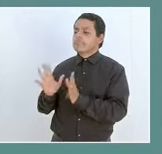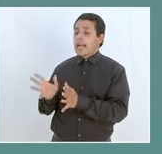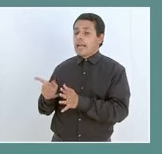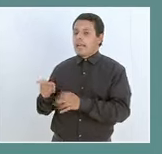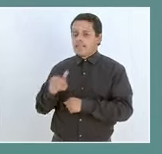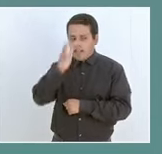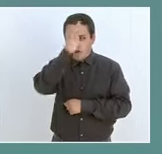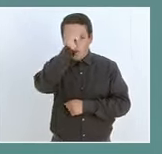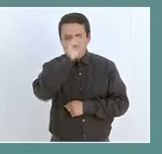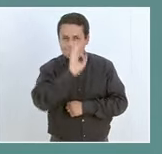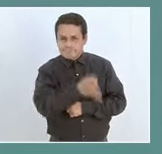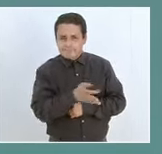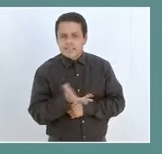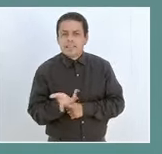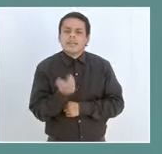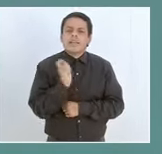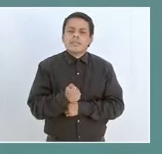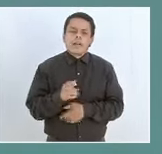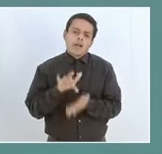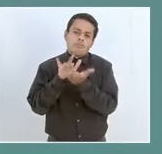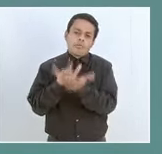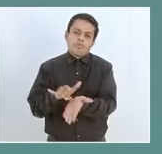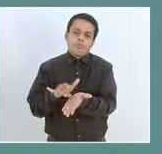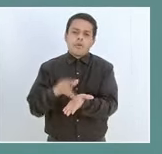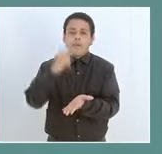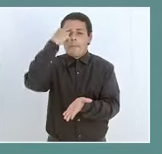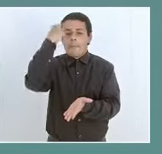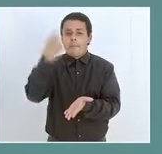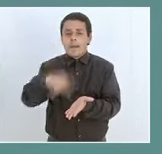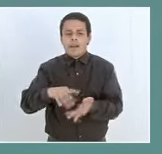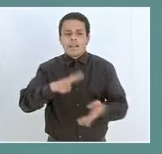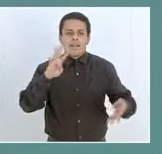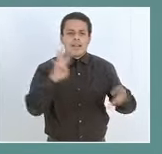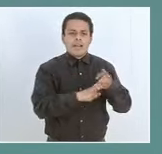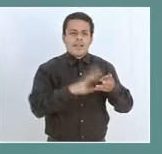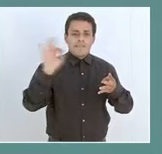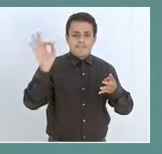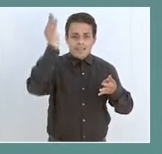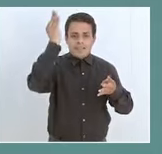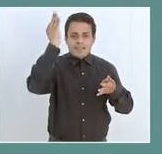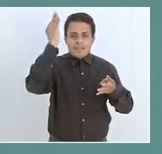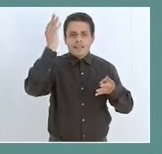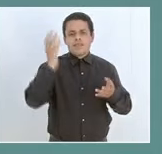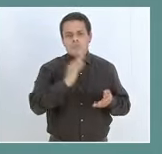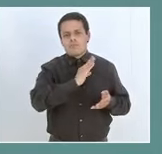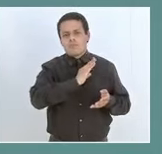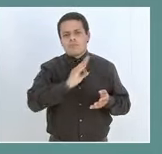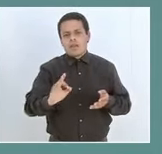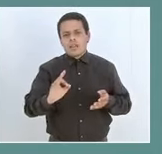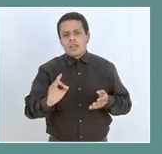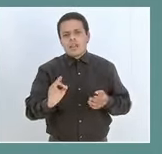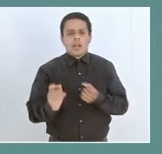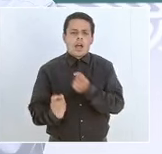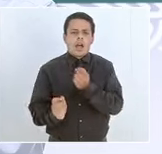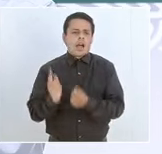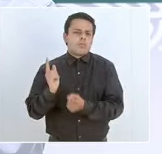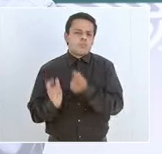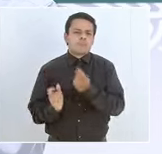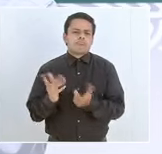y se va a apoyar para que en penales federales puedan